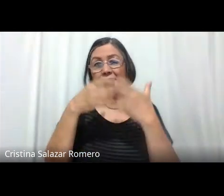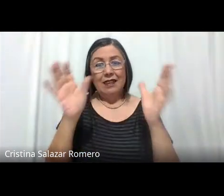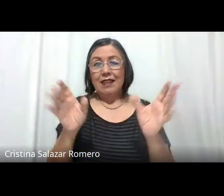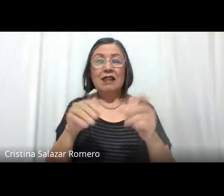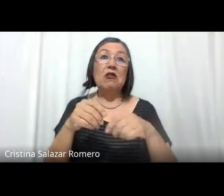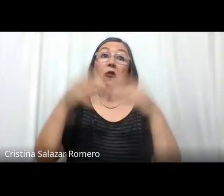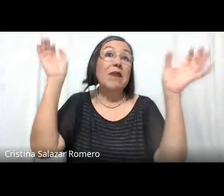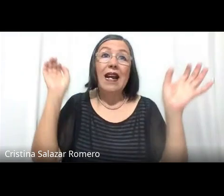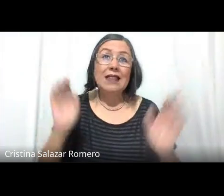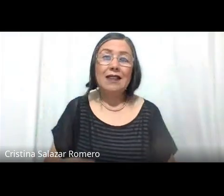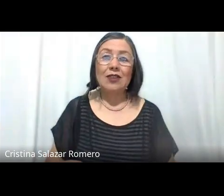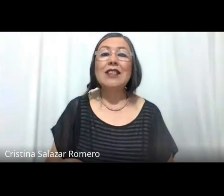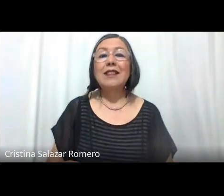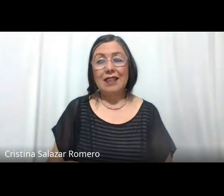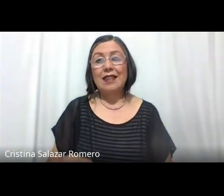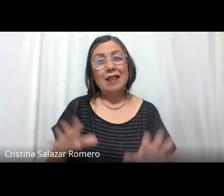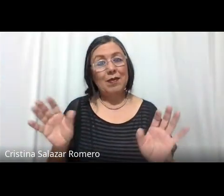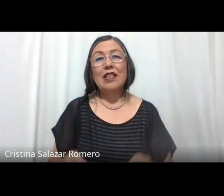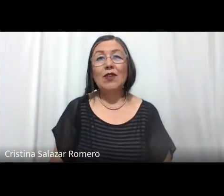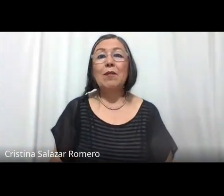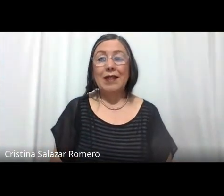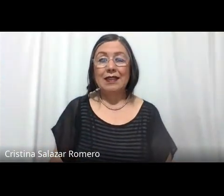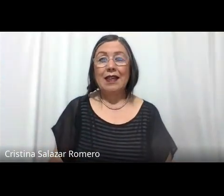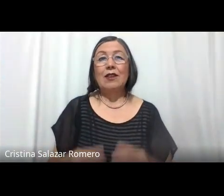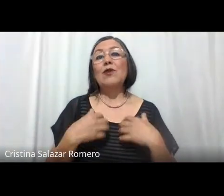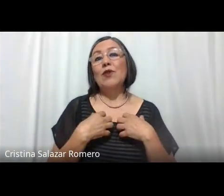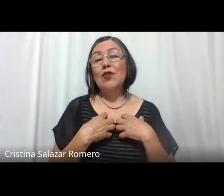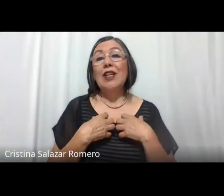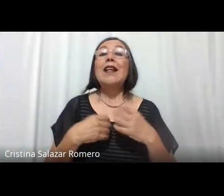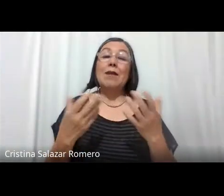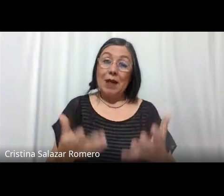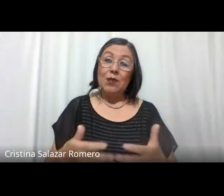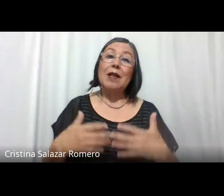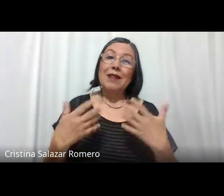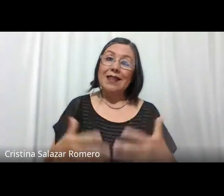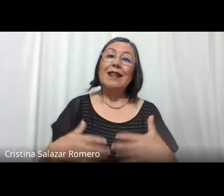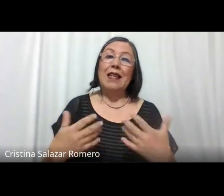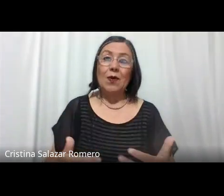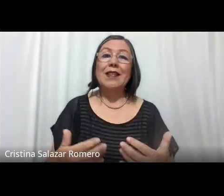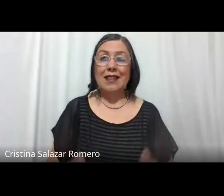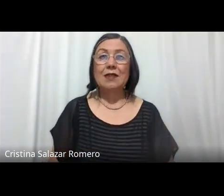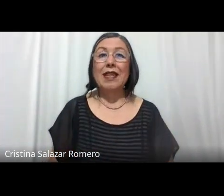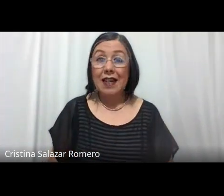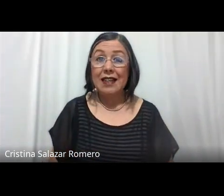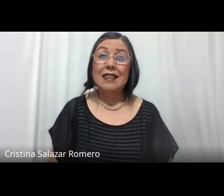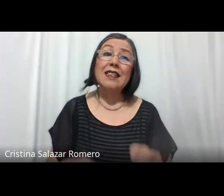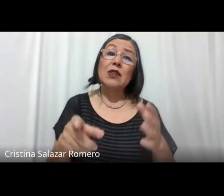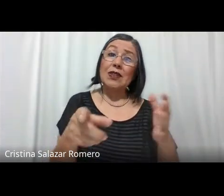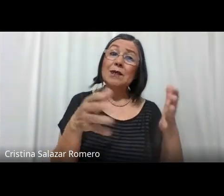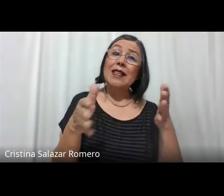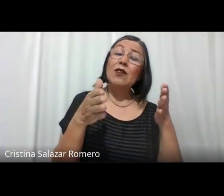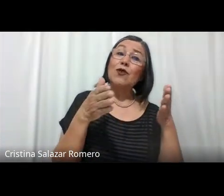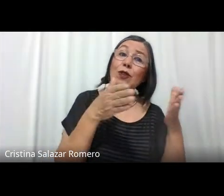¿sí? Colombiana, entonces, dependiendo del país. Nosotros vamos a aprender lengua de señas mexicana, así es de